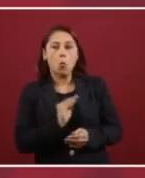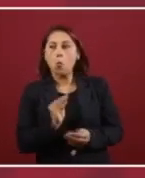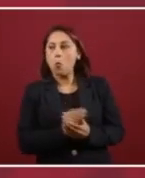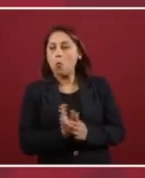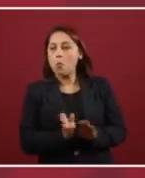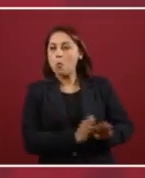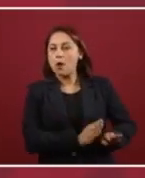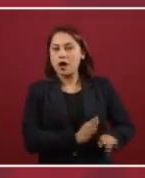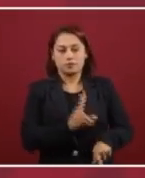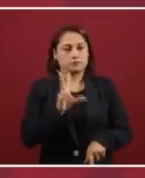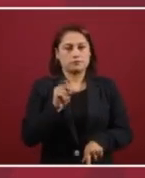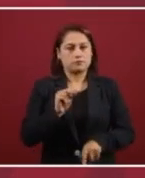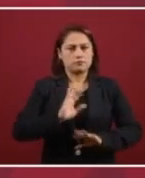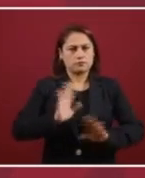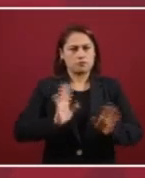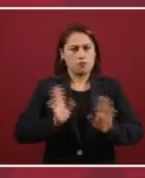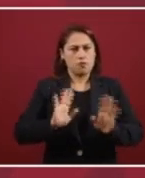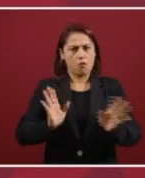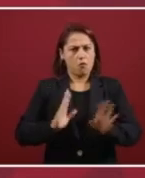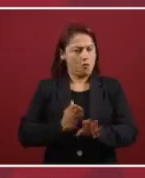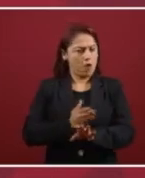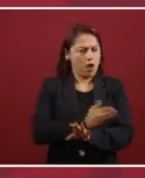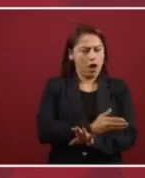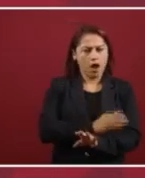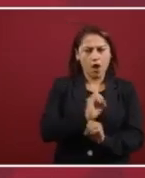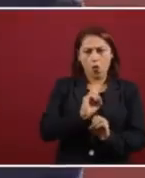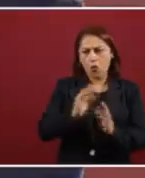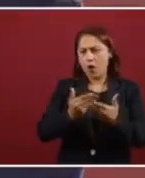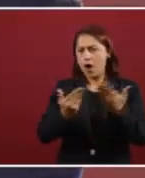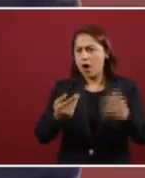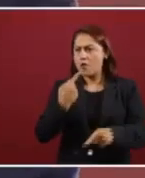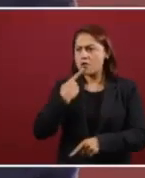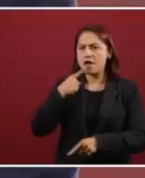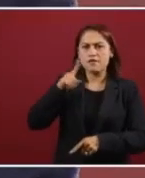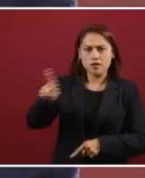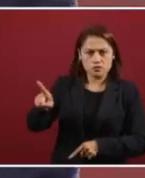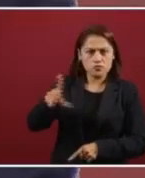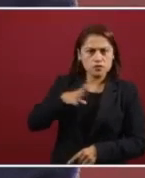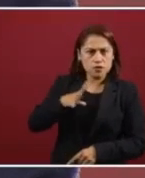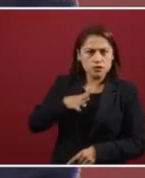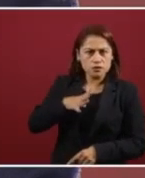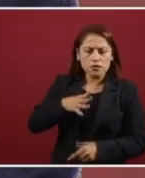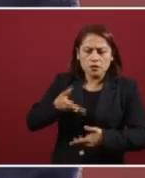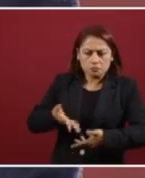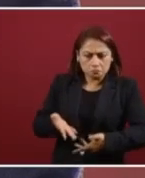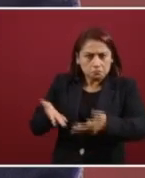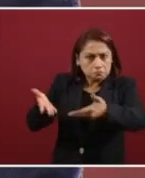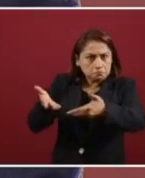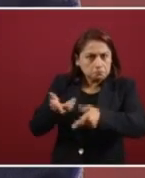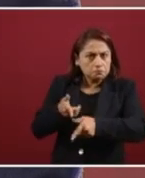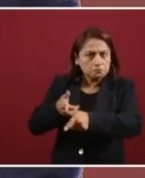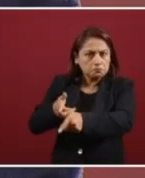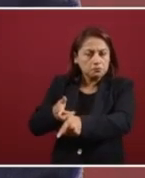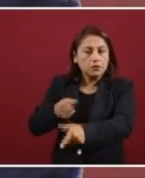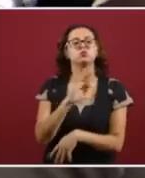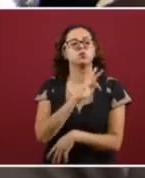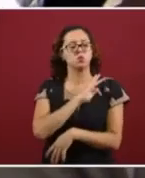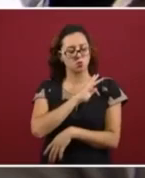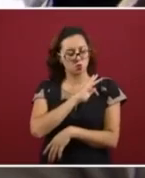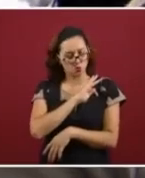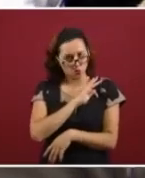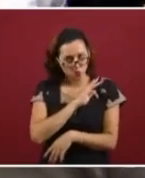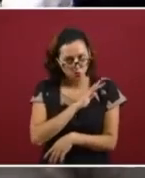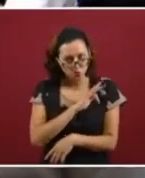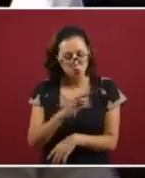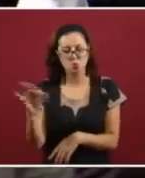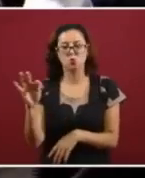ninguna denuncia, que no íbamos a actuar como tapaderas. Asimismo, en la conferencia de prensa este